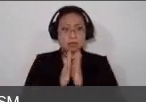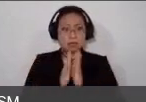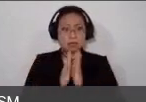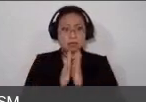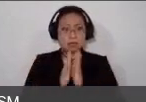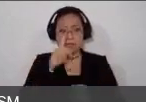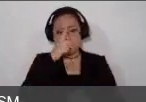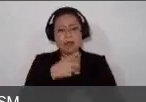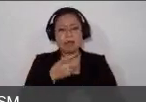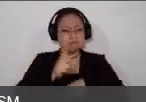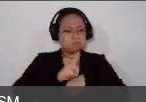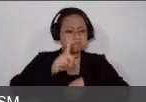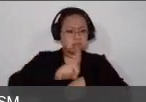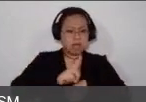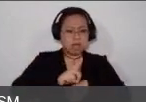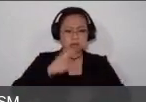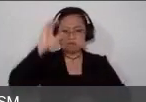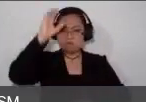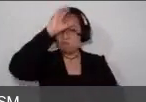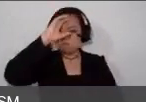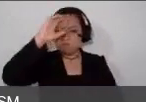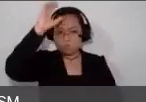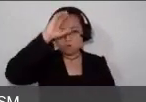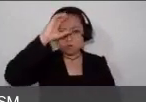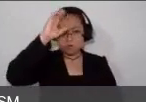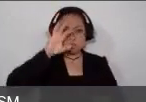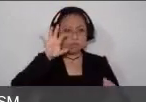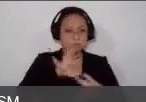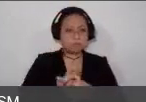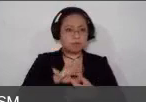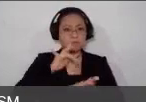hay que hacer con conciencia gracias